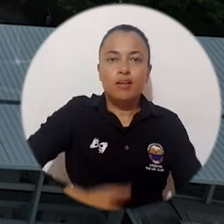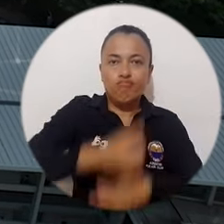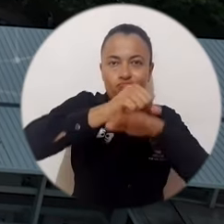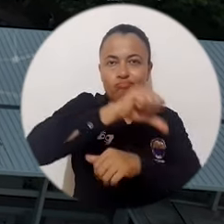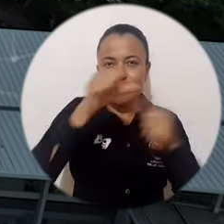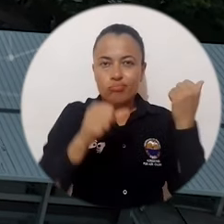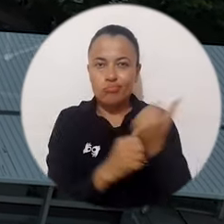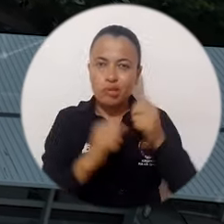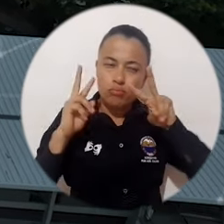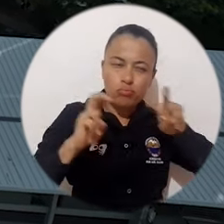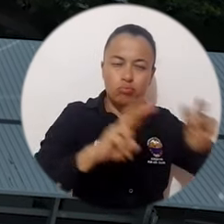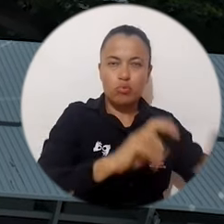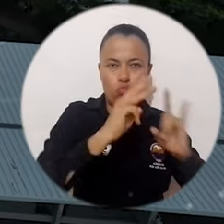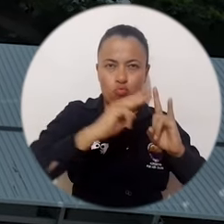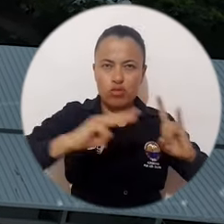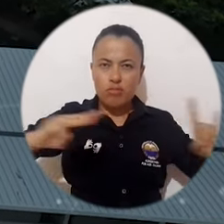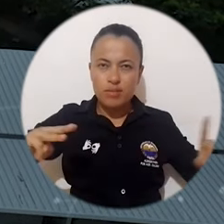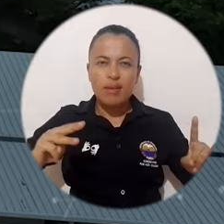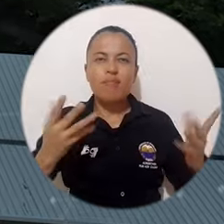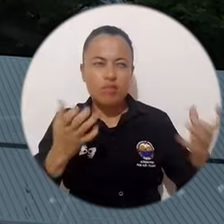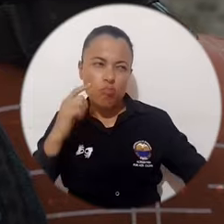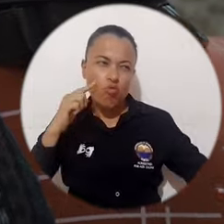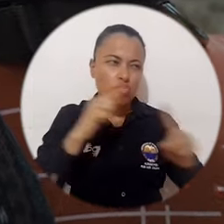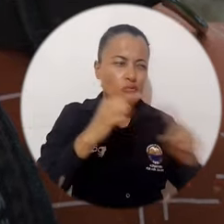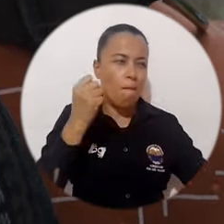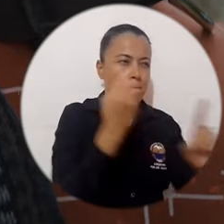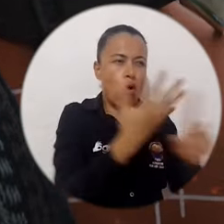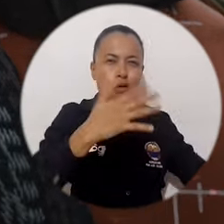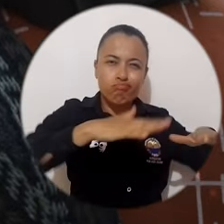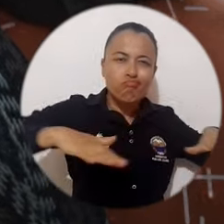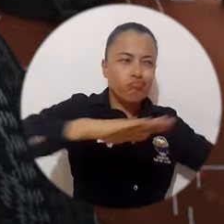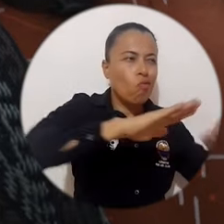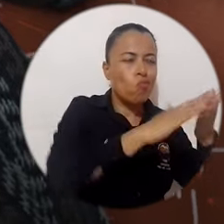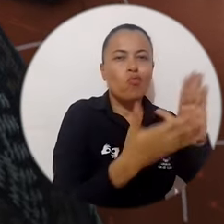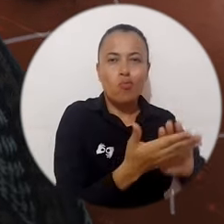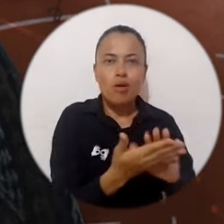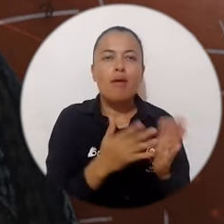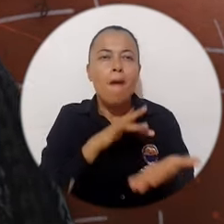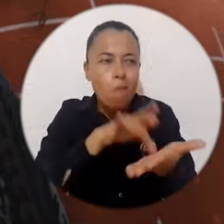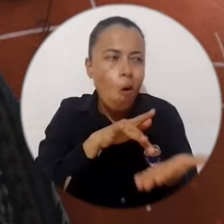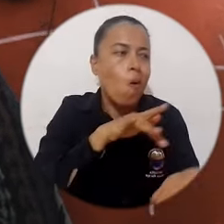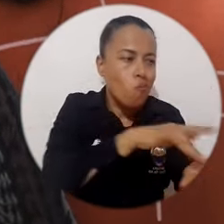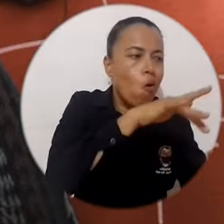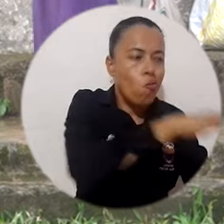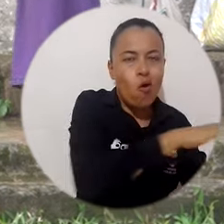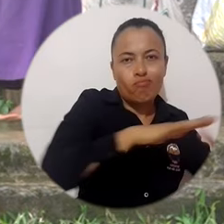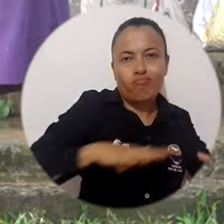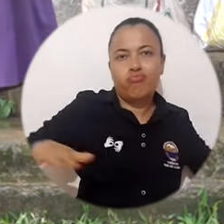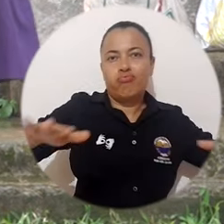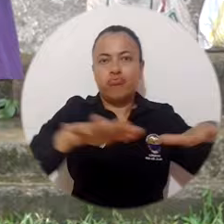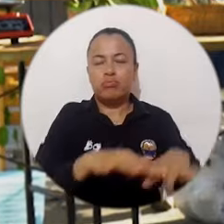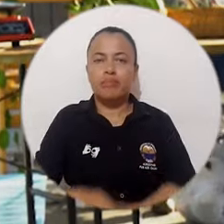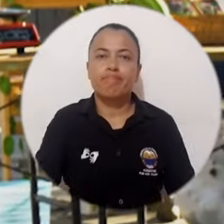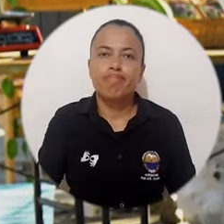La Vicerrectoría de Investigación de la Universidad del Magdalena, buscando impactar en las comunidades, ha llegado a múltiples zonas